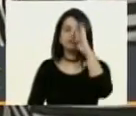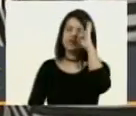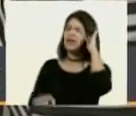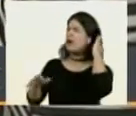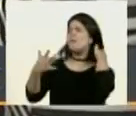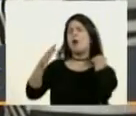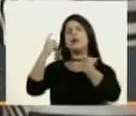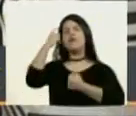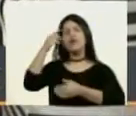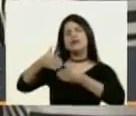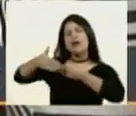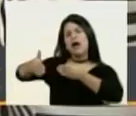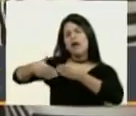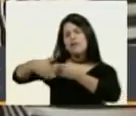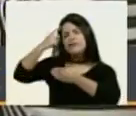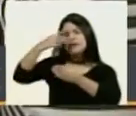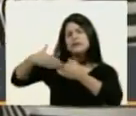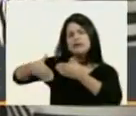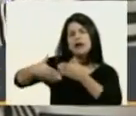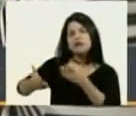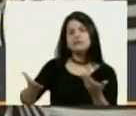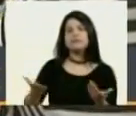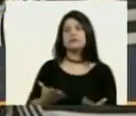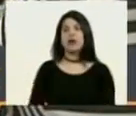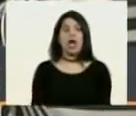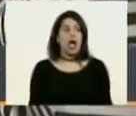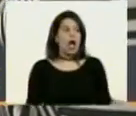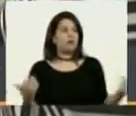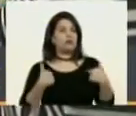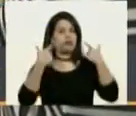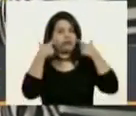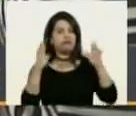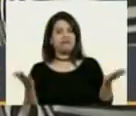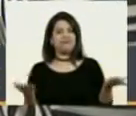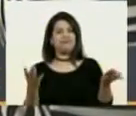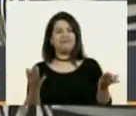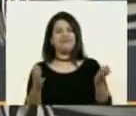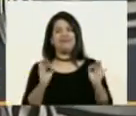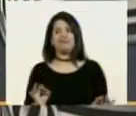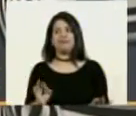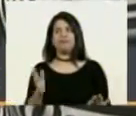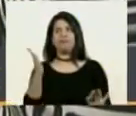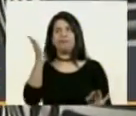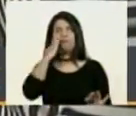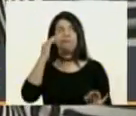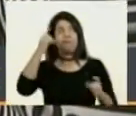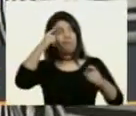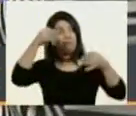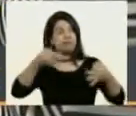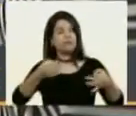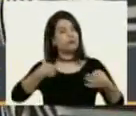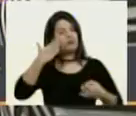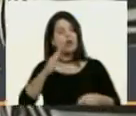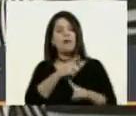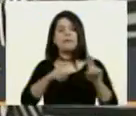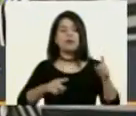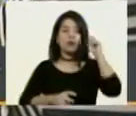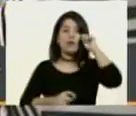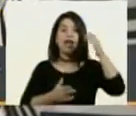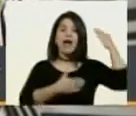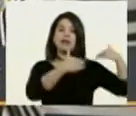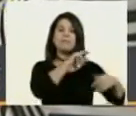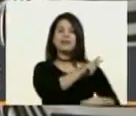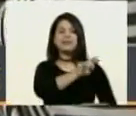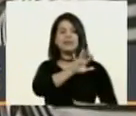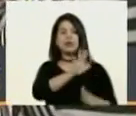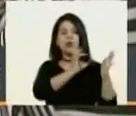No, nosotros esperamos, yo no tengo los elementos en este momento, pero recordemos cuando fue convocada el 25 de abril las